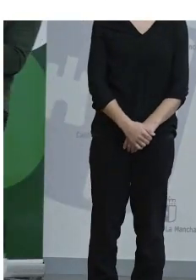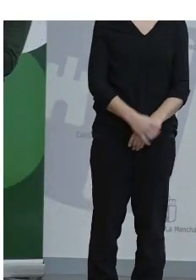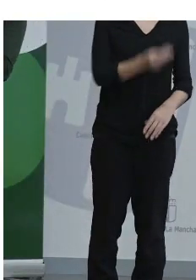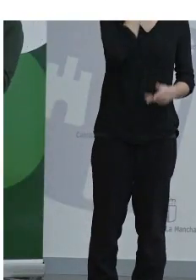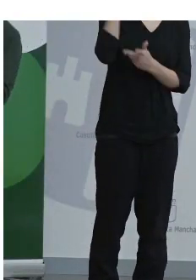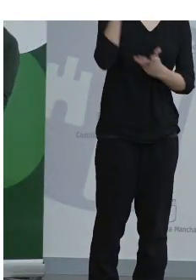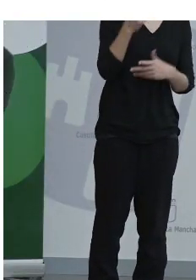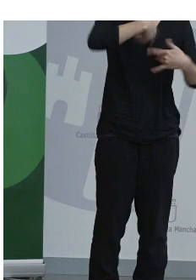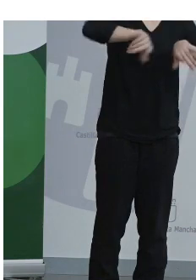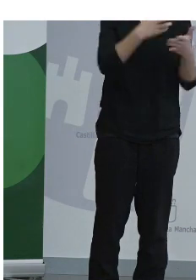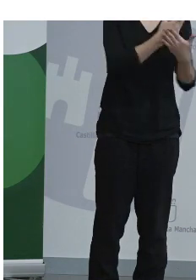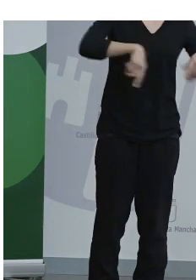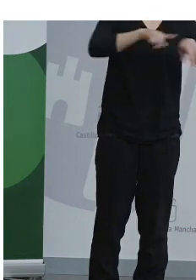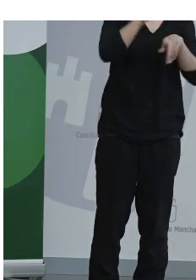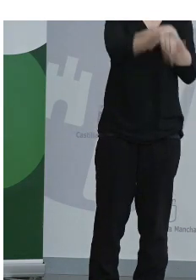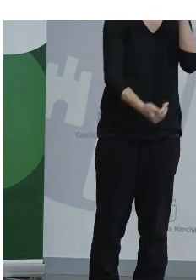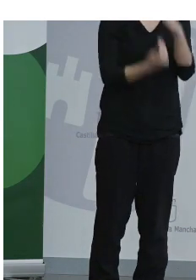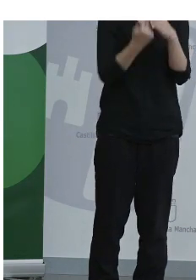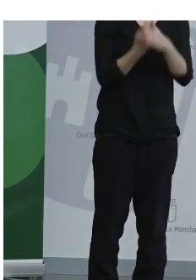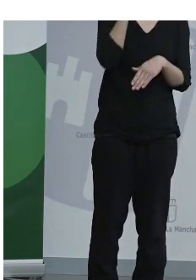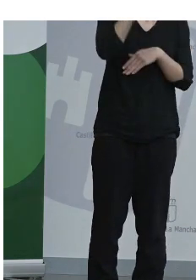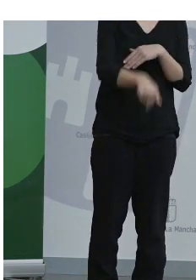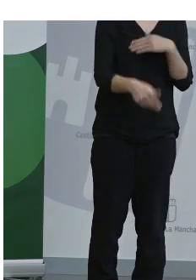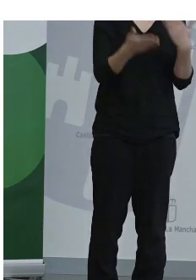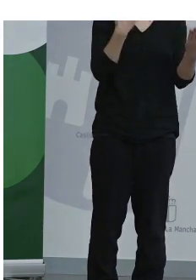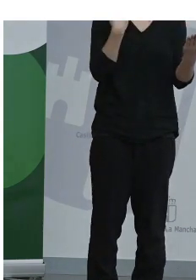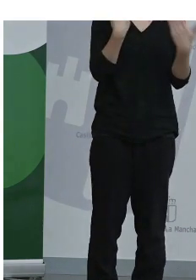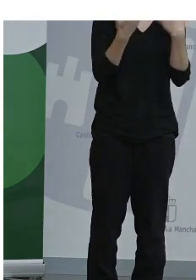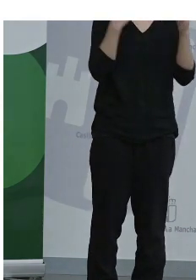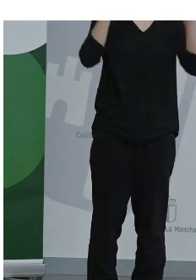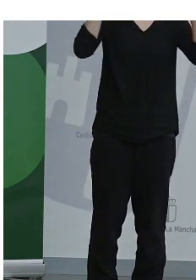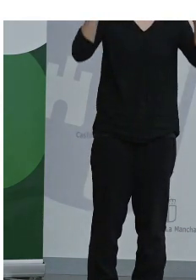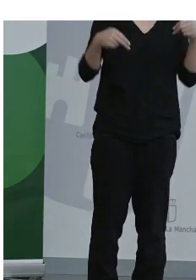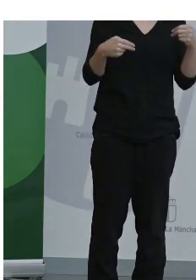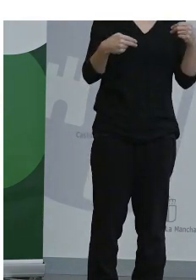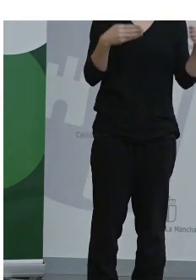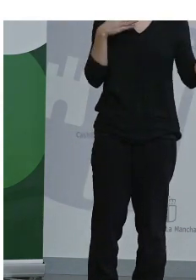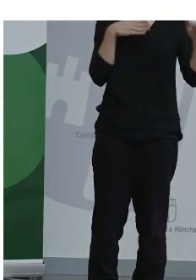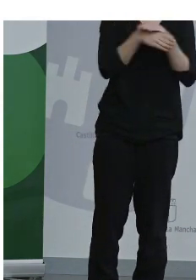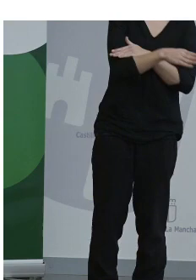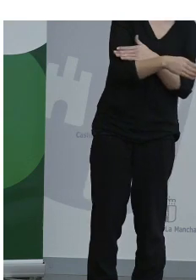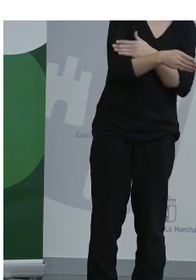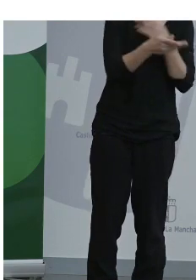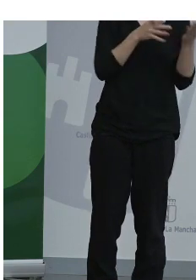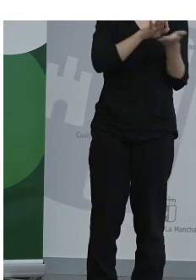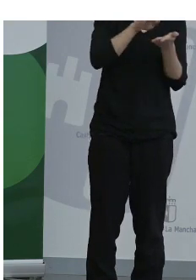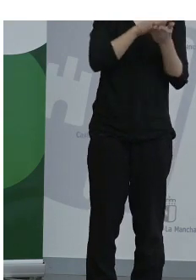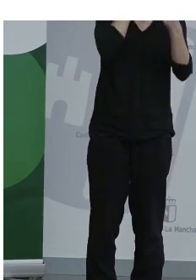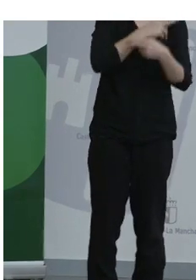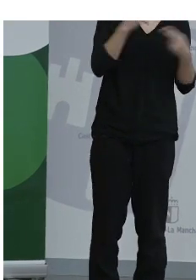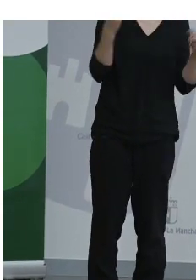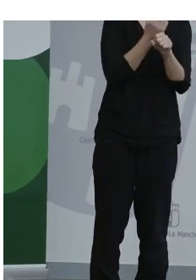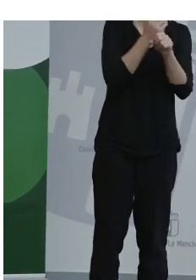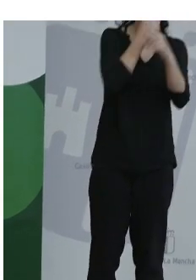Bienvenidos a todos a esta jornada en la que vamos a hablar sobre el acceso a la función pública para las personas con